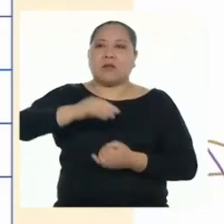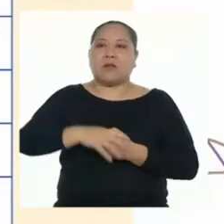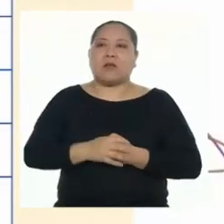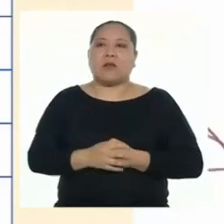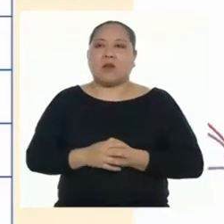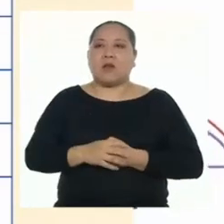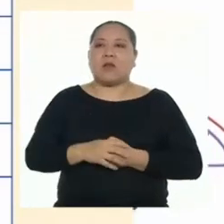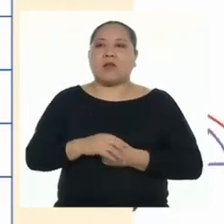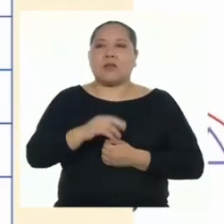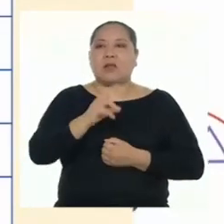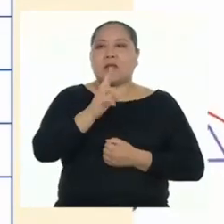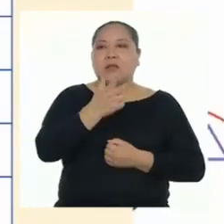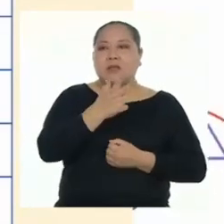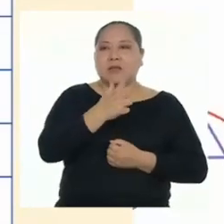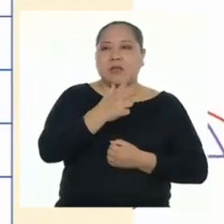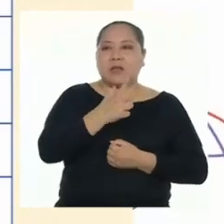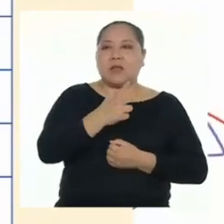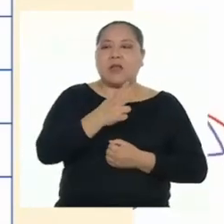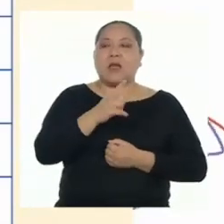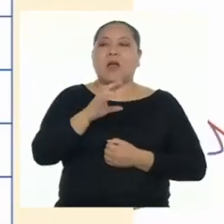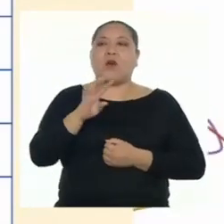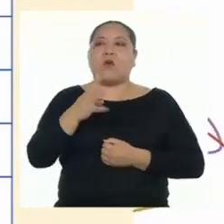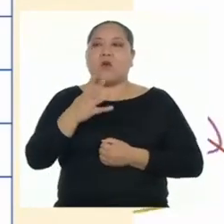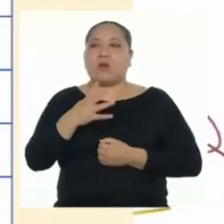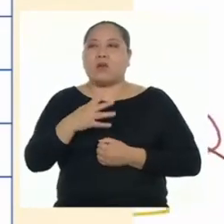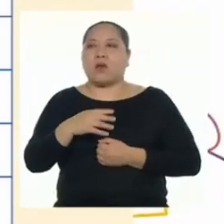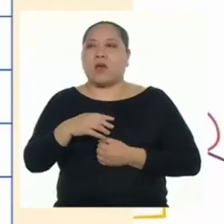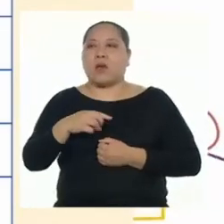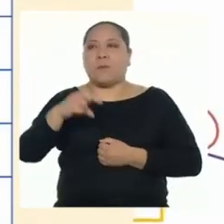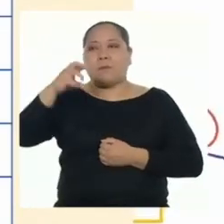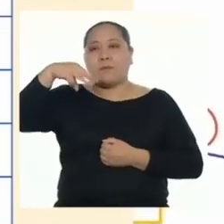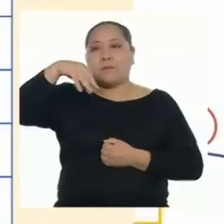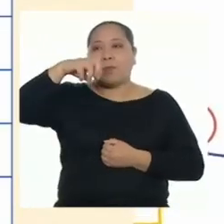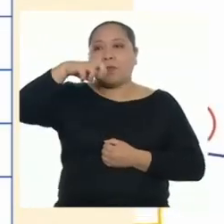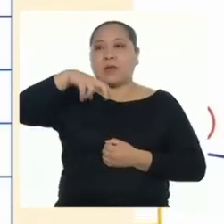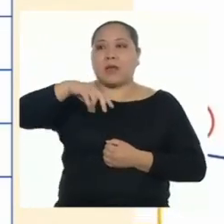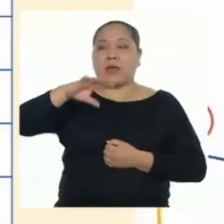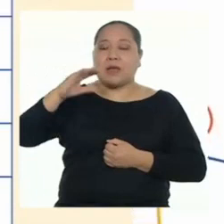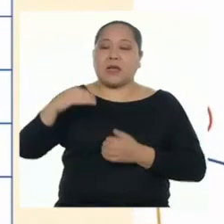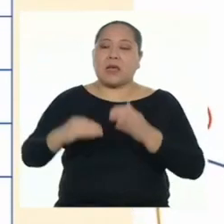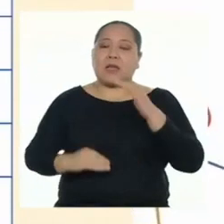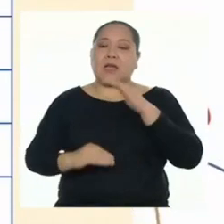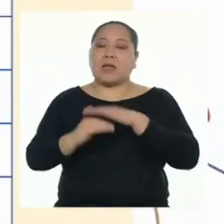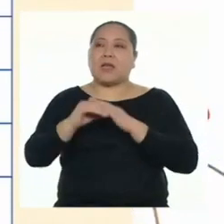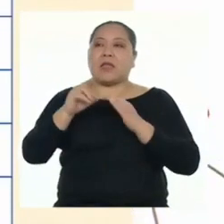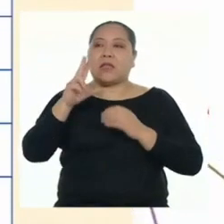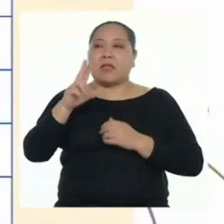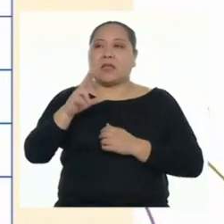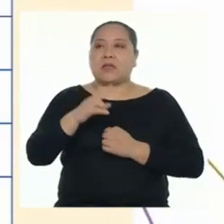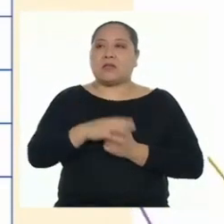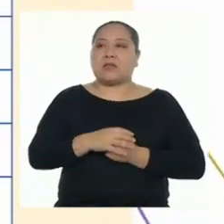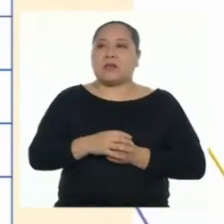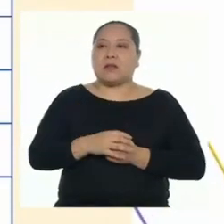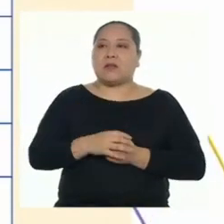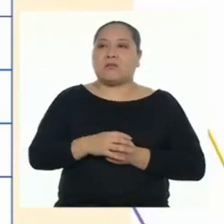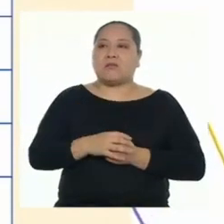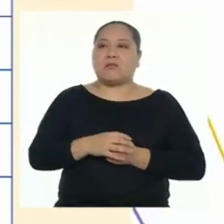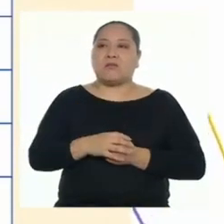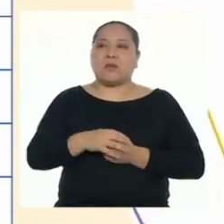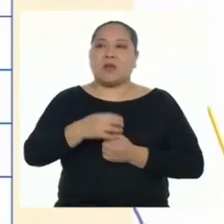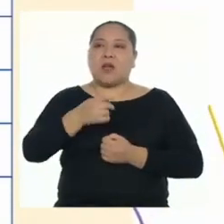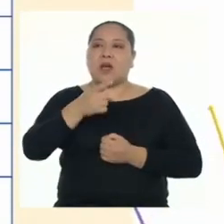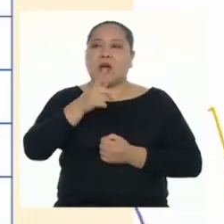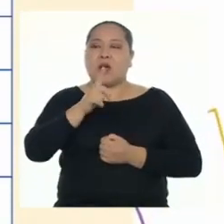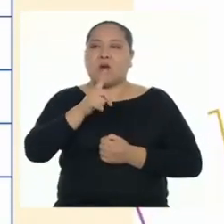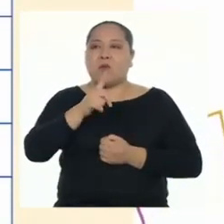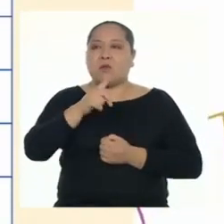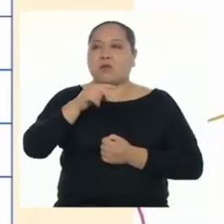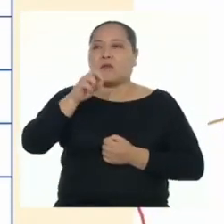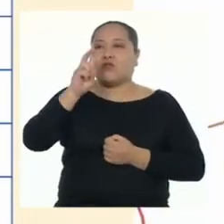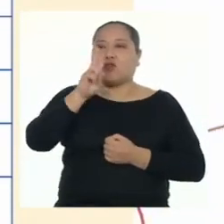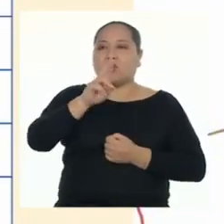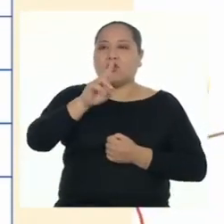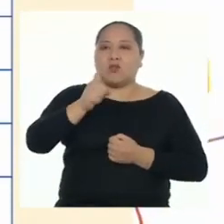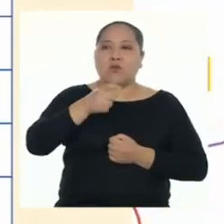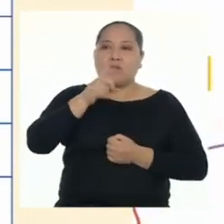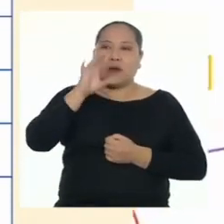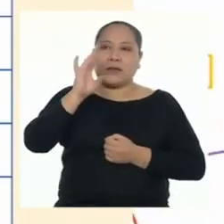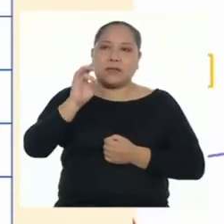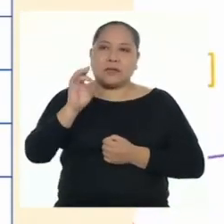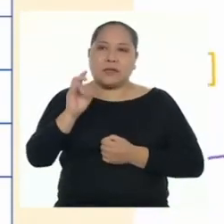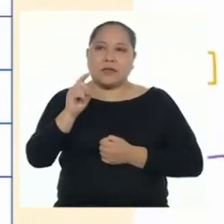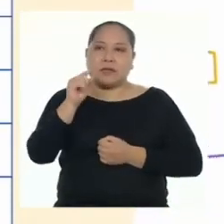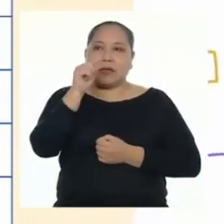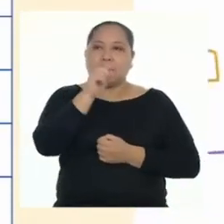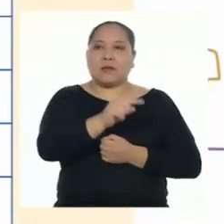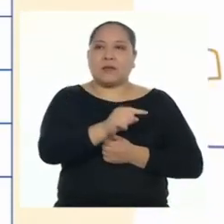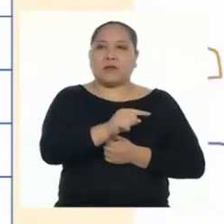la muestra de agua mineral sigue creciendo la raíz hasta 3 centímetros, mientras que en el agua potable 2,7 centímetros. Y